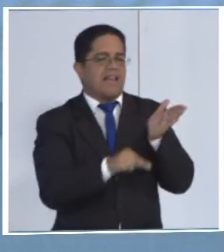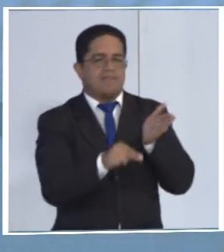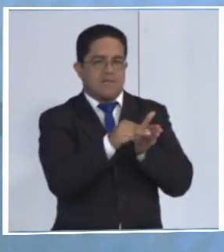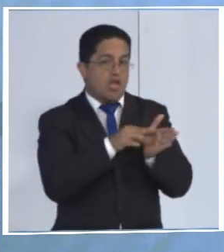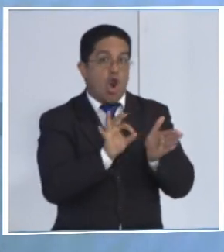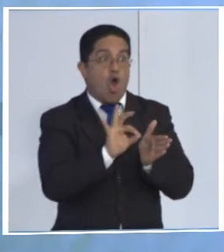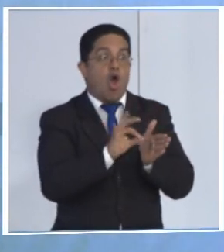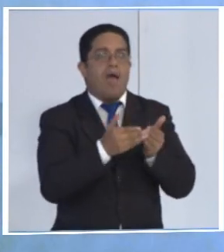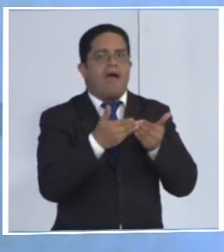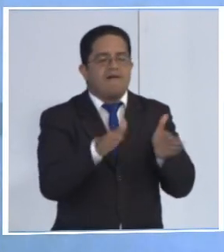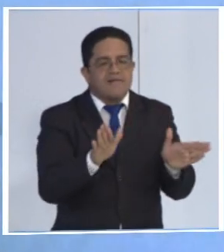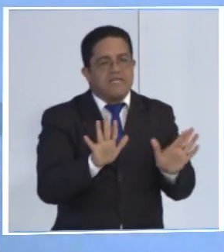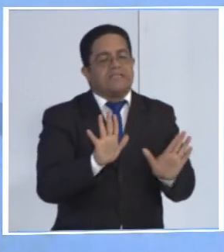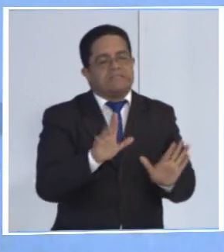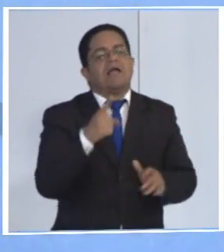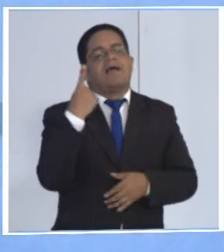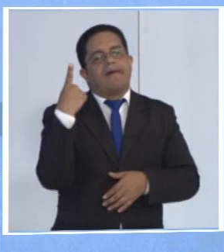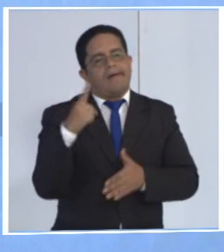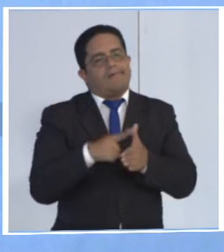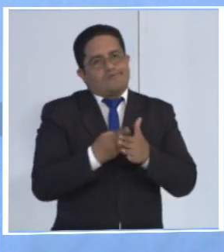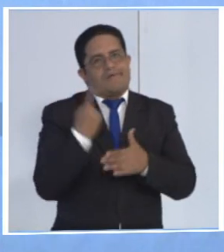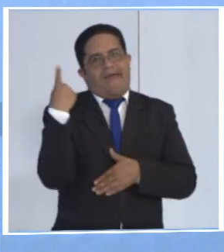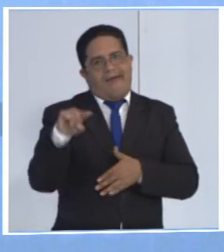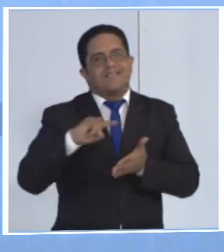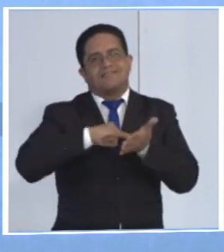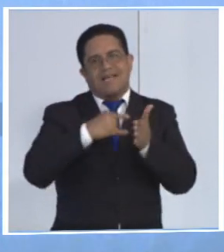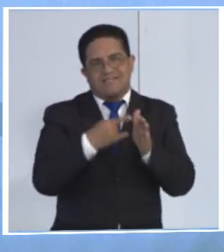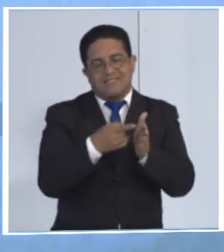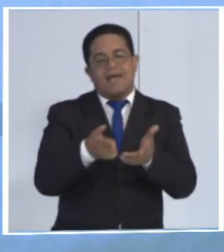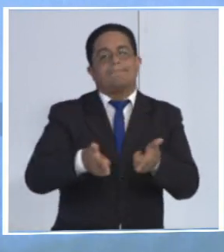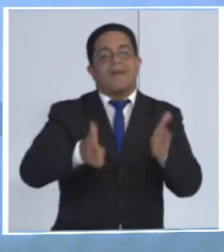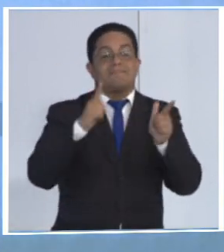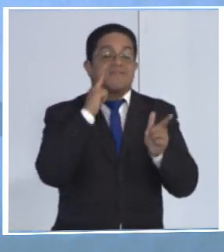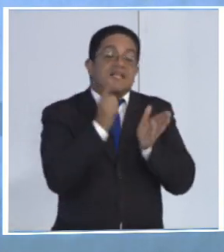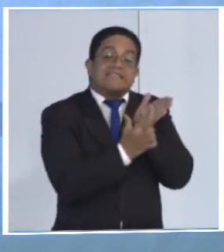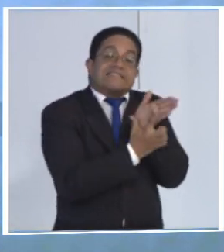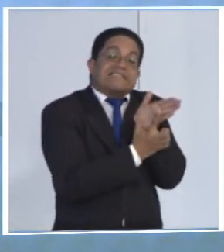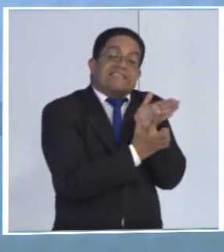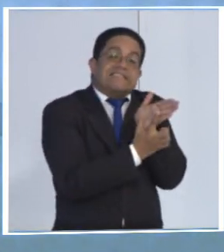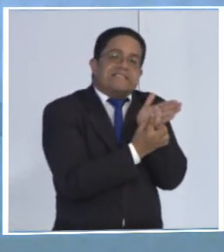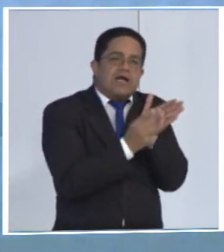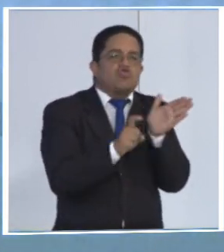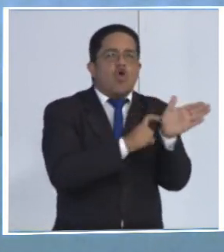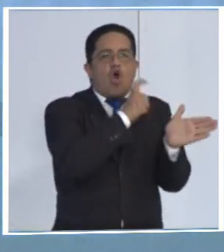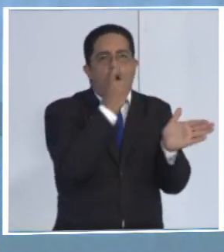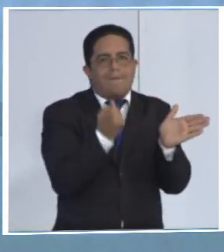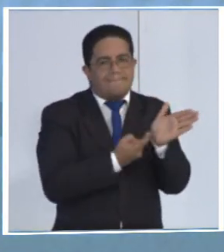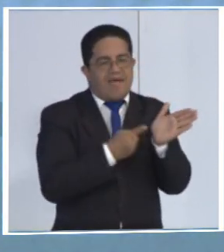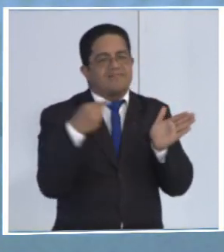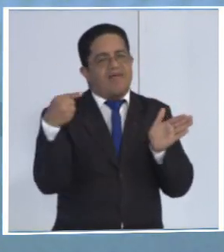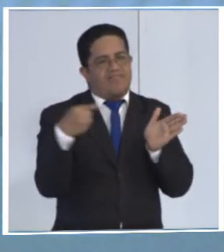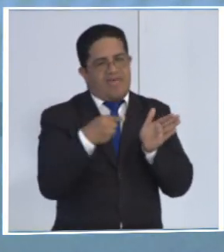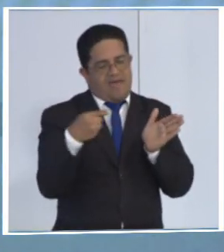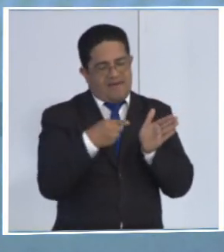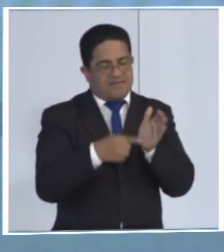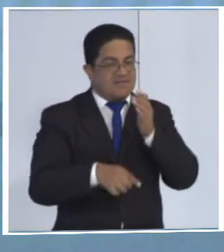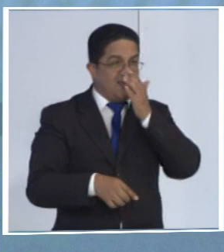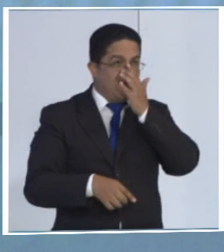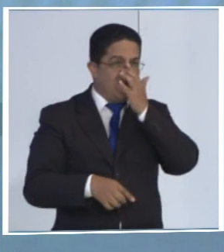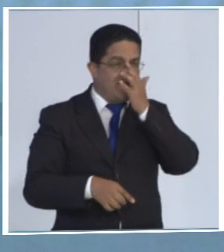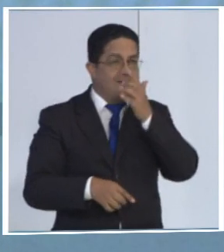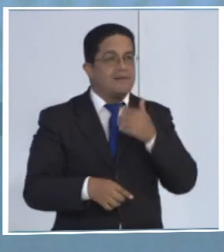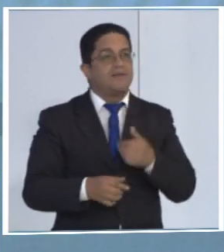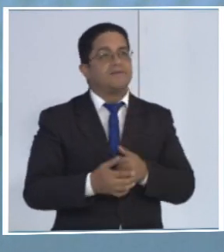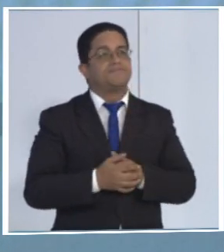para esto tenemos diferentes técnicas que lo que van a permitir es la cicatrización ¿Son quirúrgicas? completa de ese tejido. Sí, en